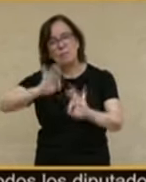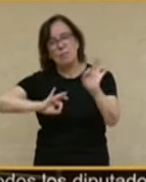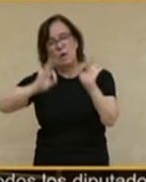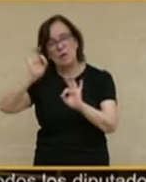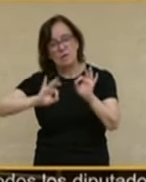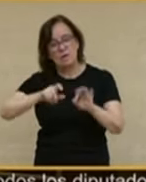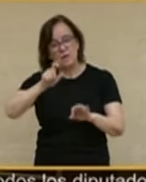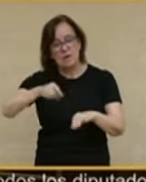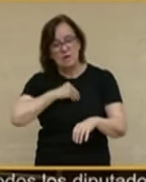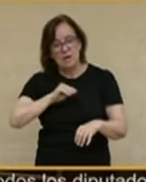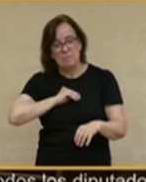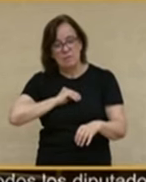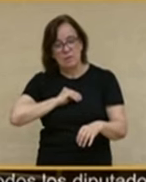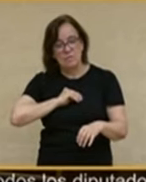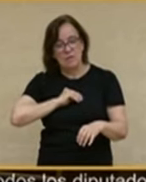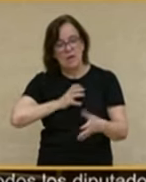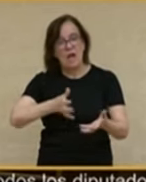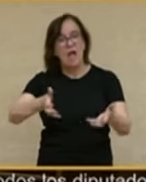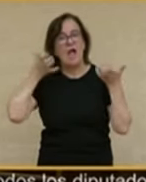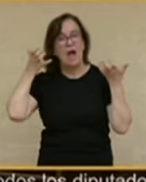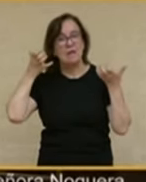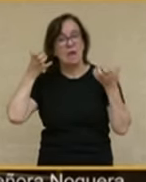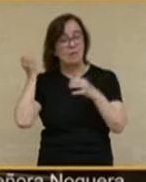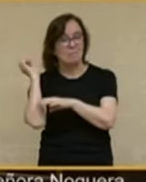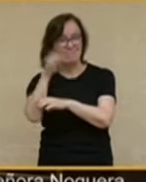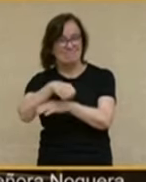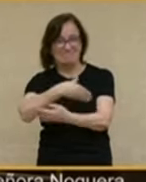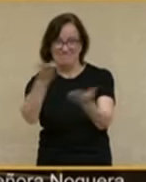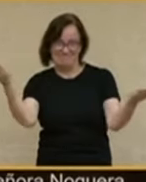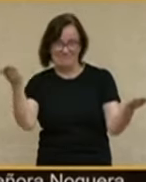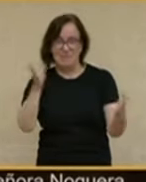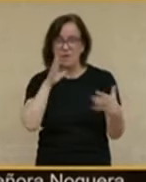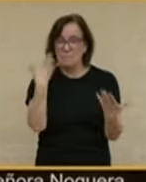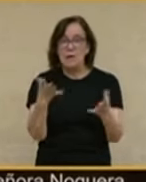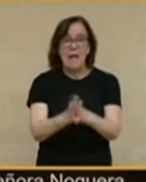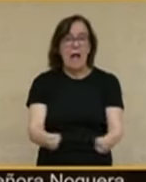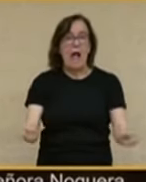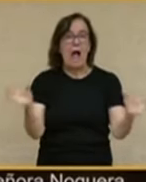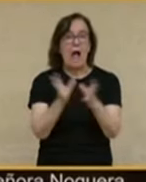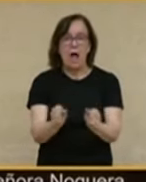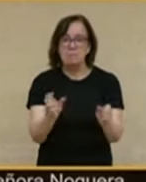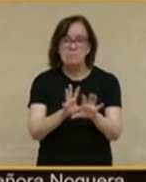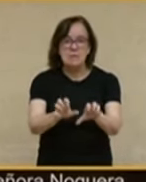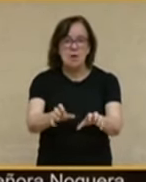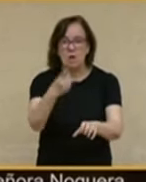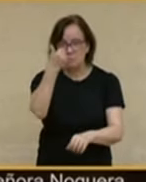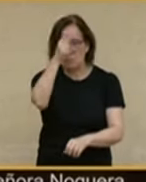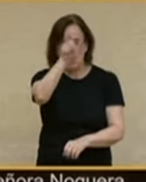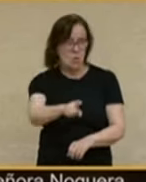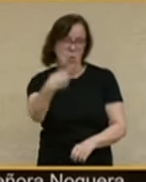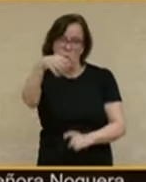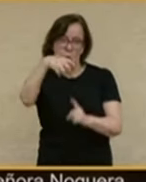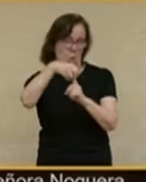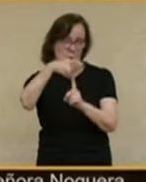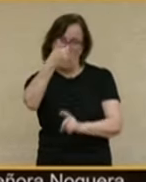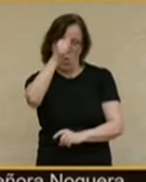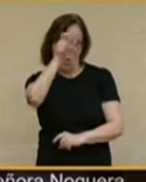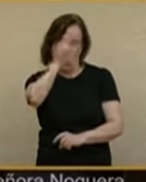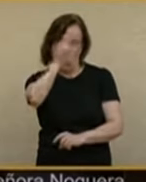de los españoles le ha ganado al resto. ¿Sabe por qué? Por la ambición de un solo hombre.